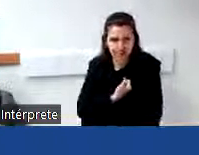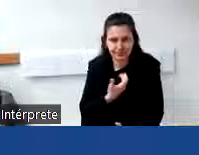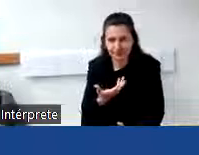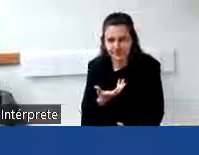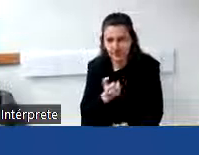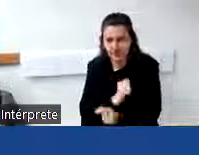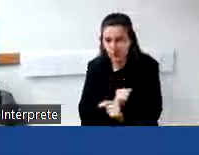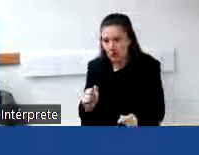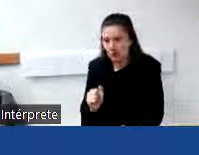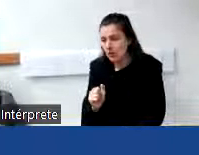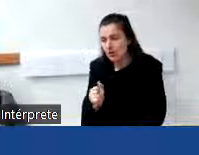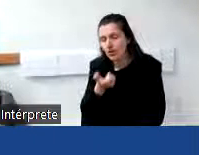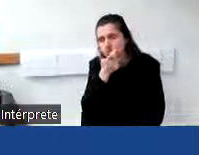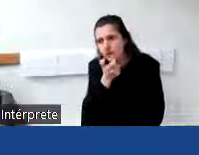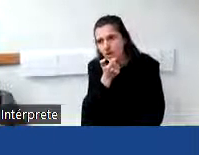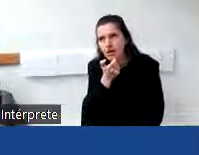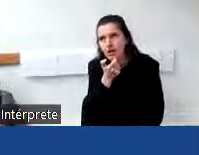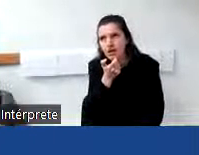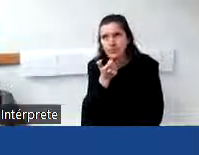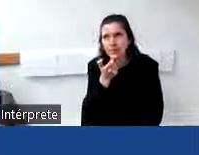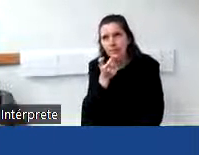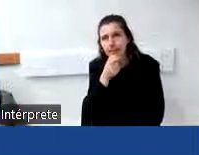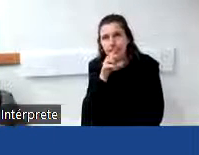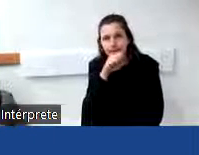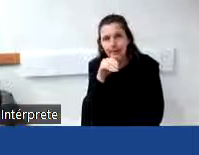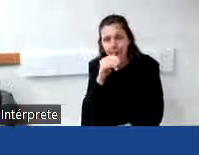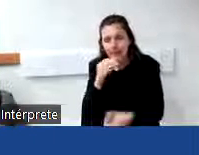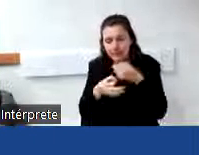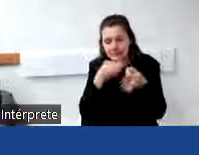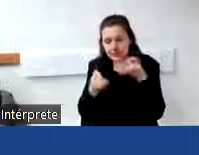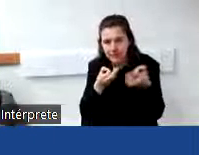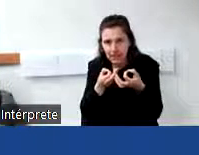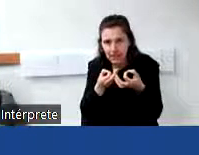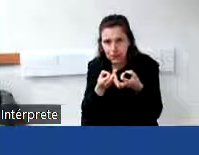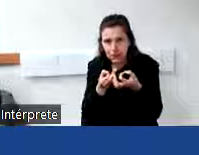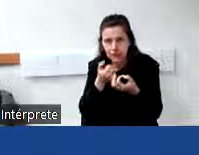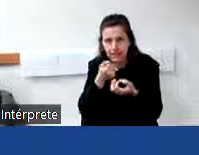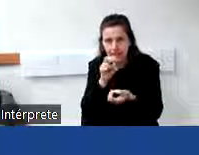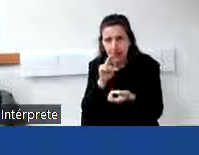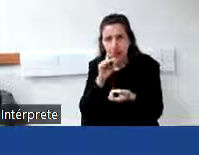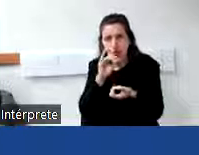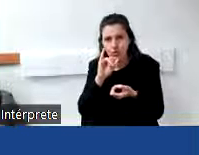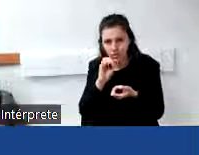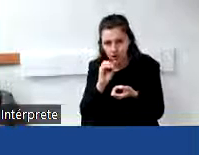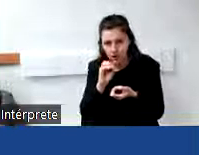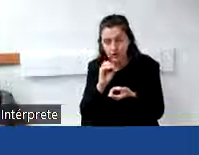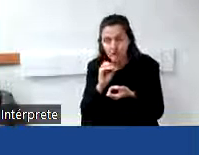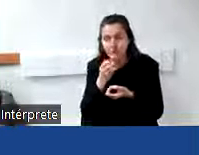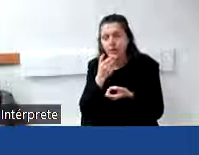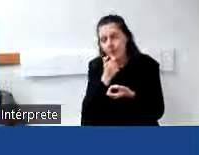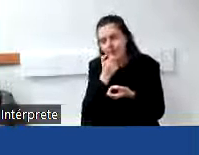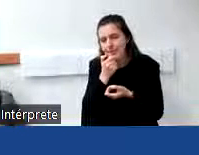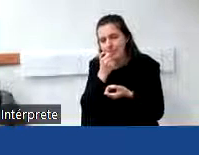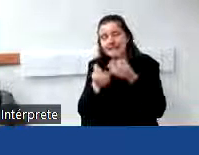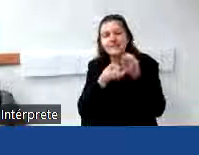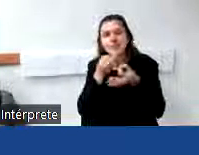grabar un audio, no sé, del paso a paso de lo que tiene que hacer. Es como a veces podrían ser opciones sencillas, ¿no? Pero